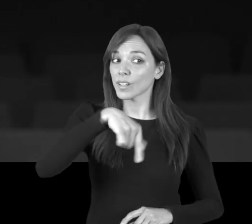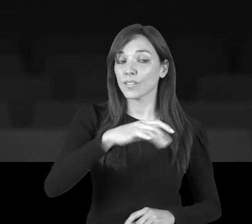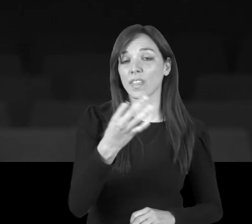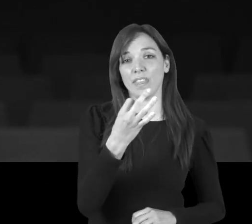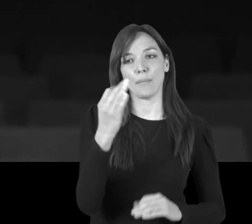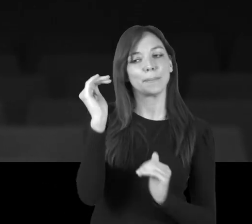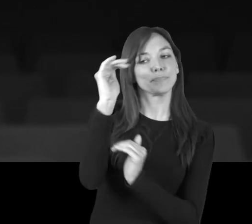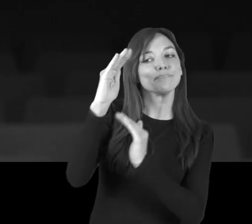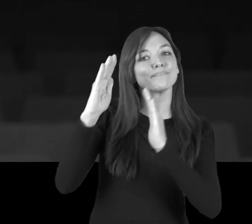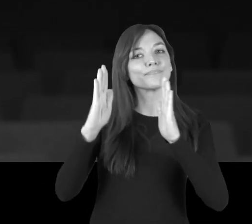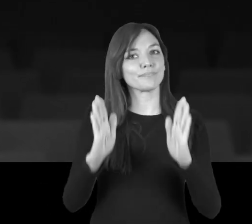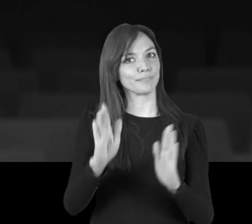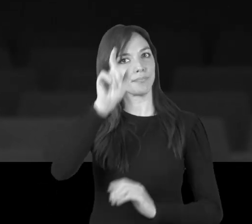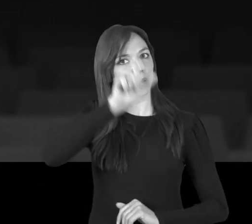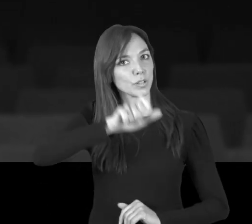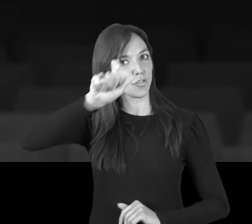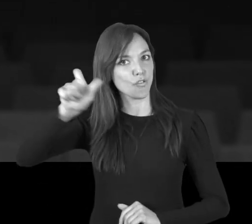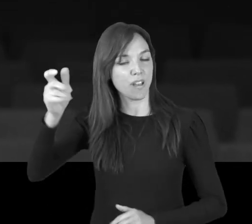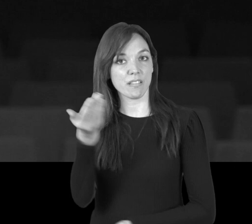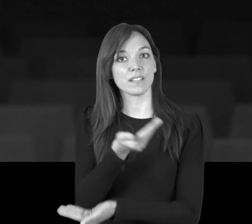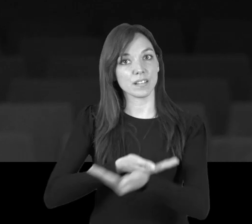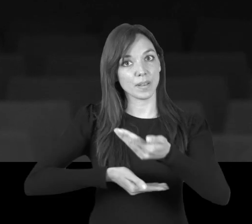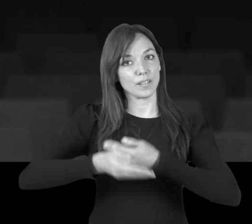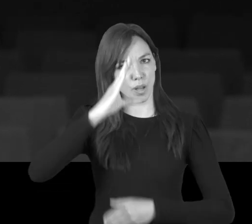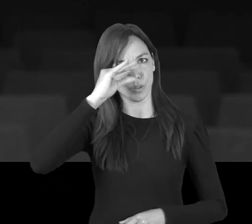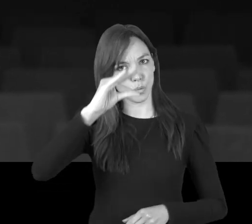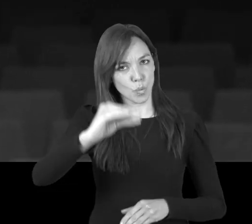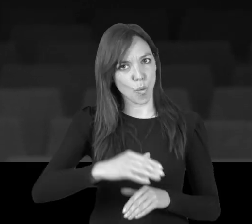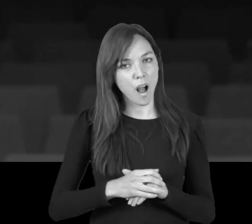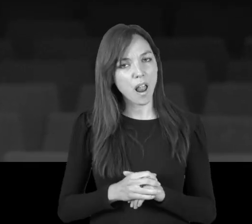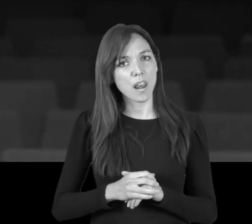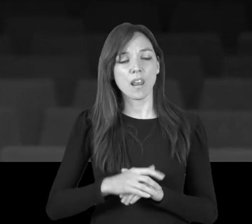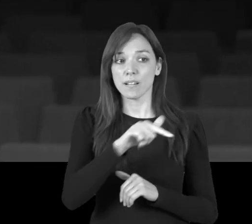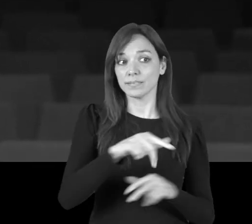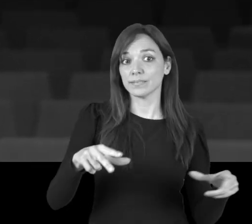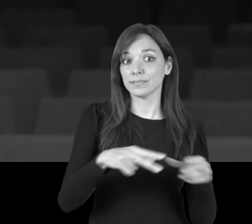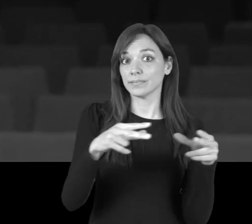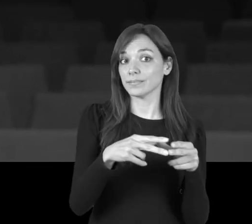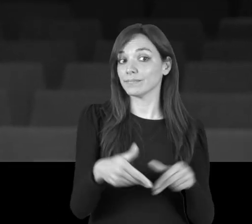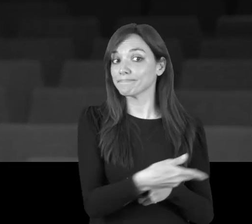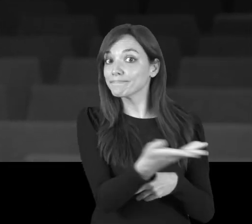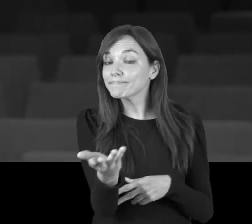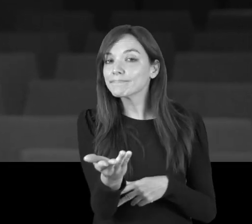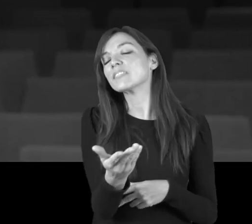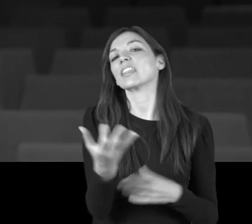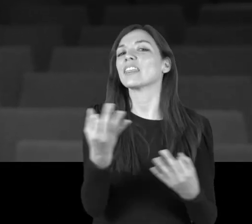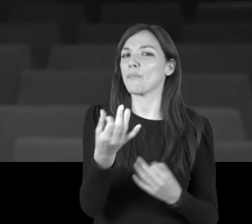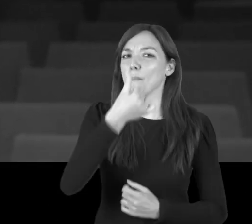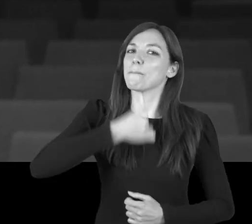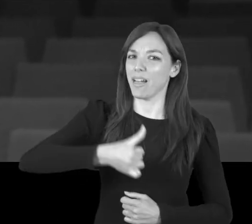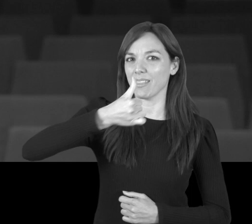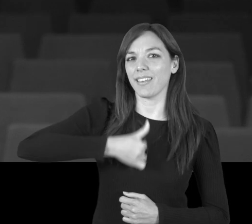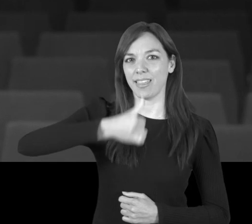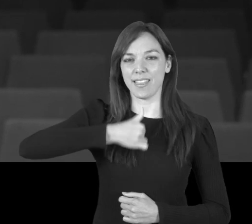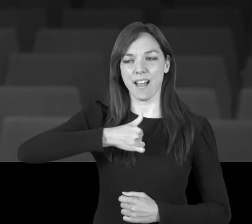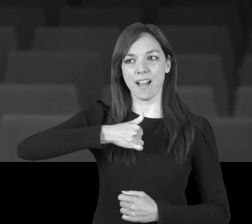Que vaya cuidado con la gente que sea de capacidad intelectual,